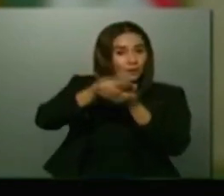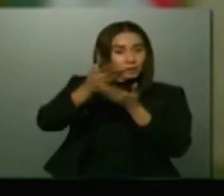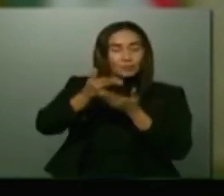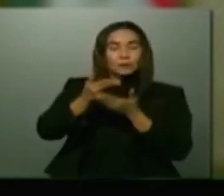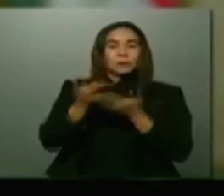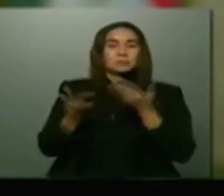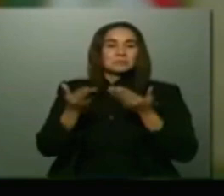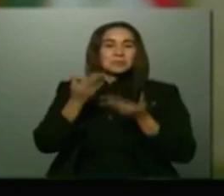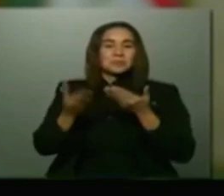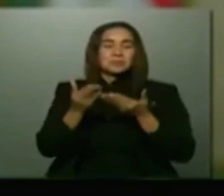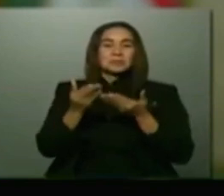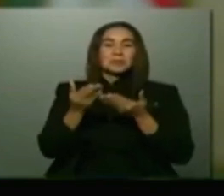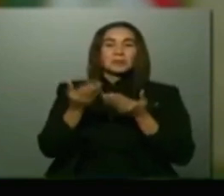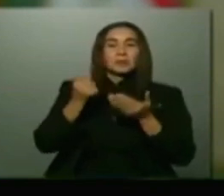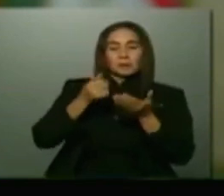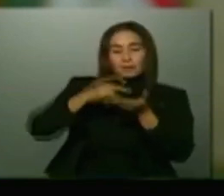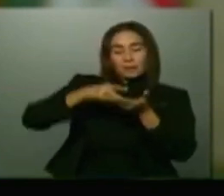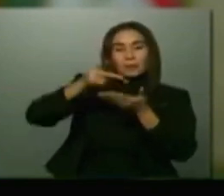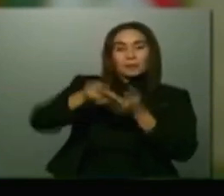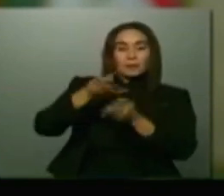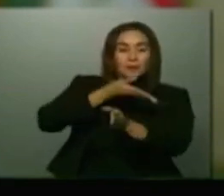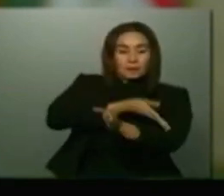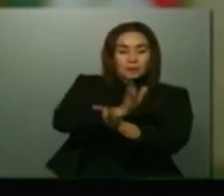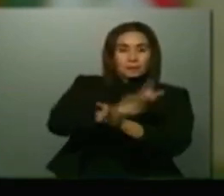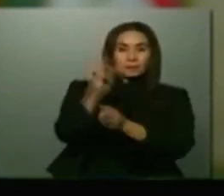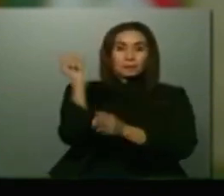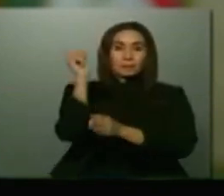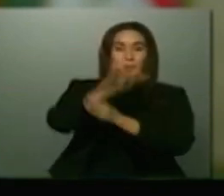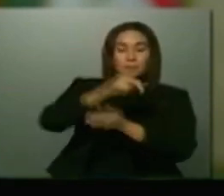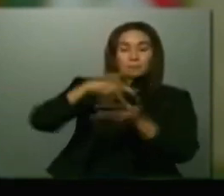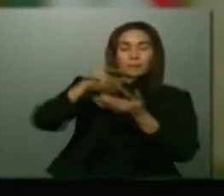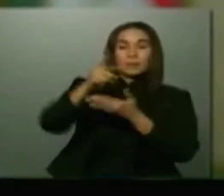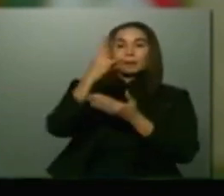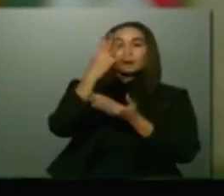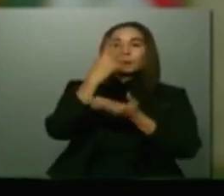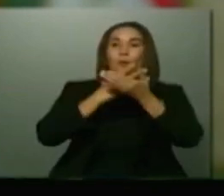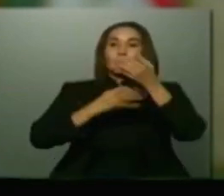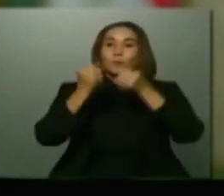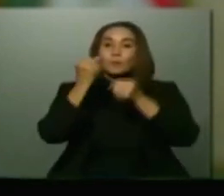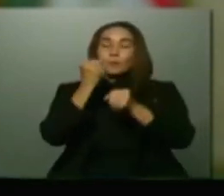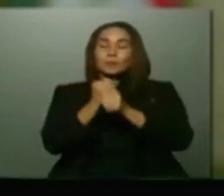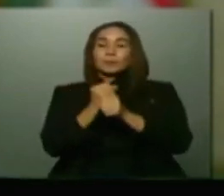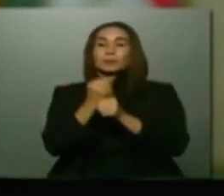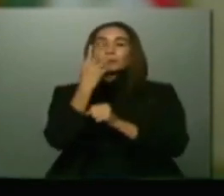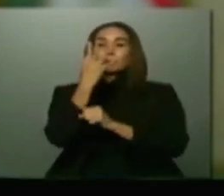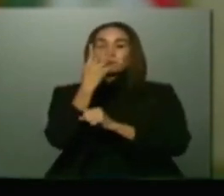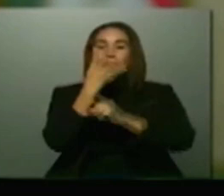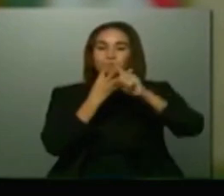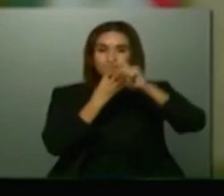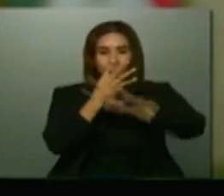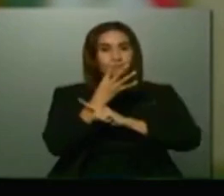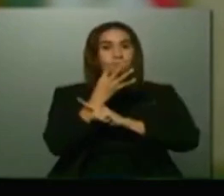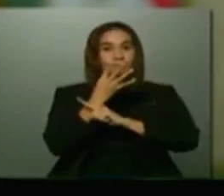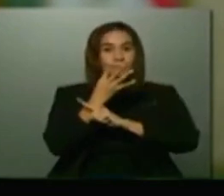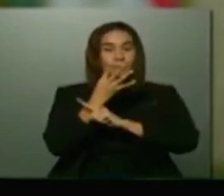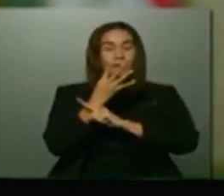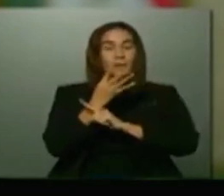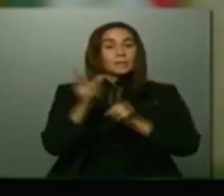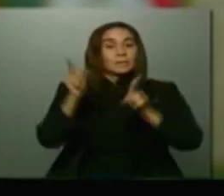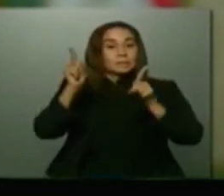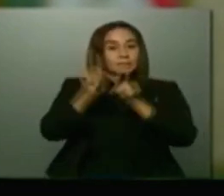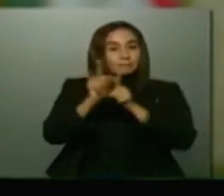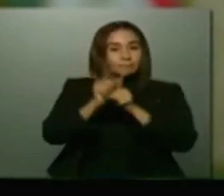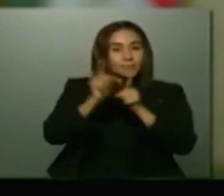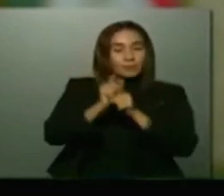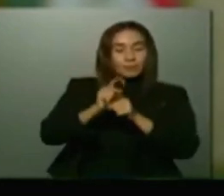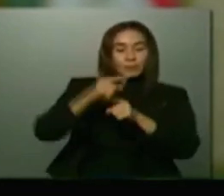es aproximadamente lo que habría que pagar por peaje sombra en los próximos 4 años y 4 meses, sin contar lo que